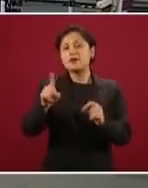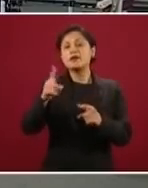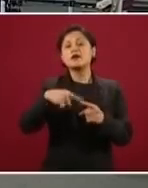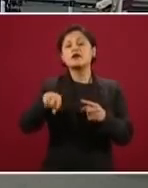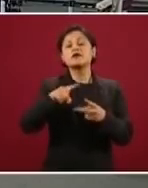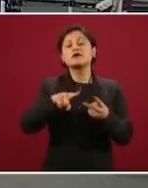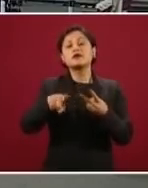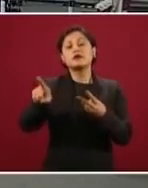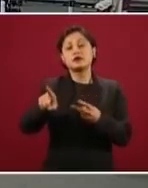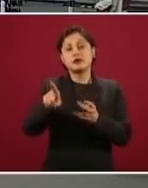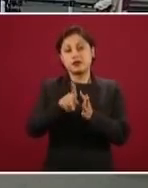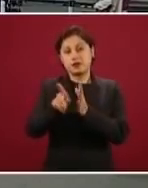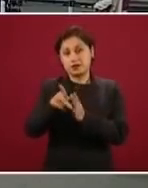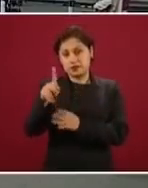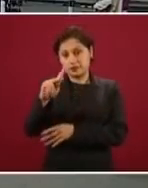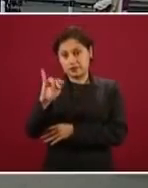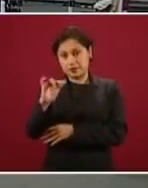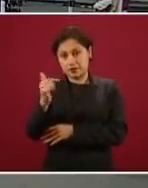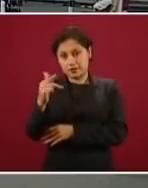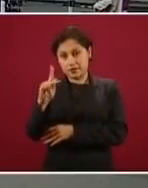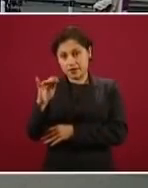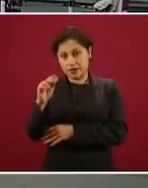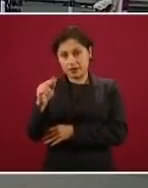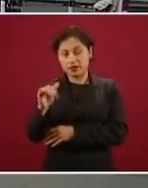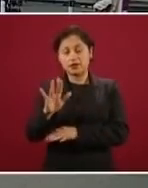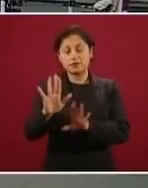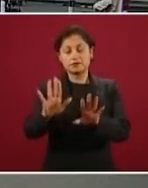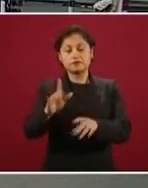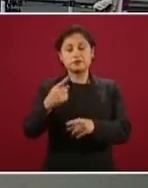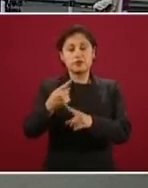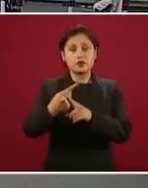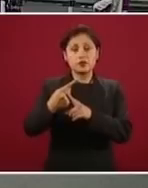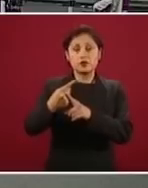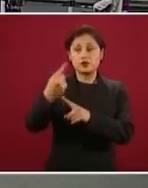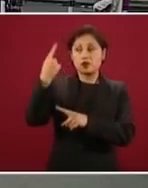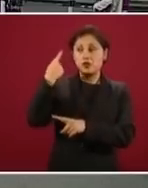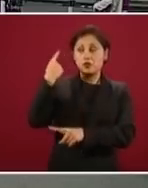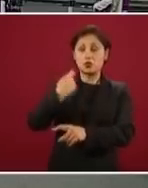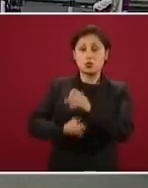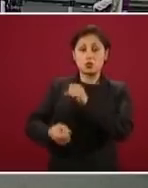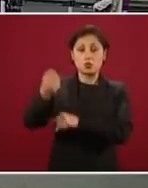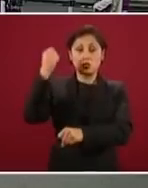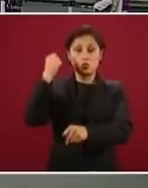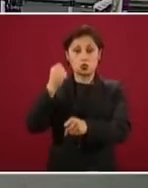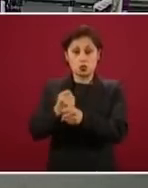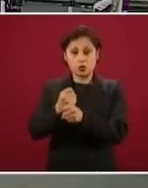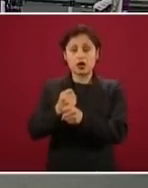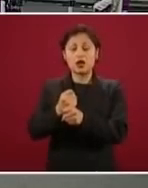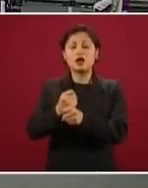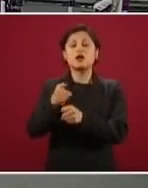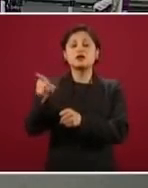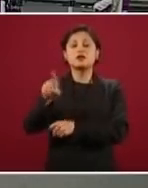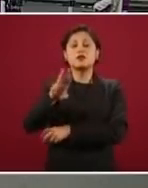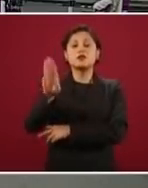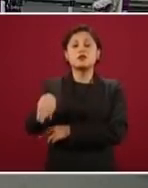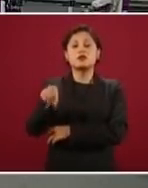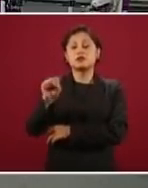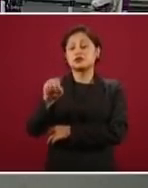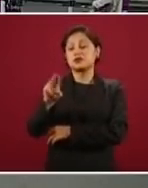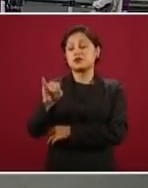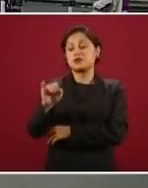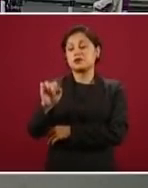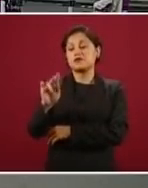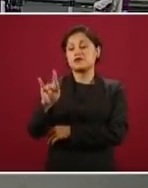hace hoy se cumple un año de la muerte de de samir flores y a un año de ésta